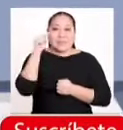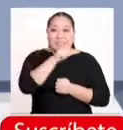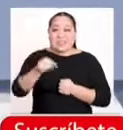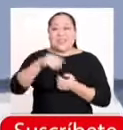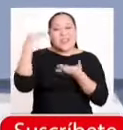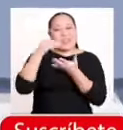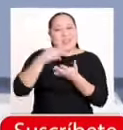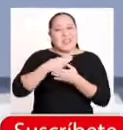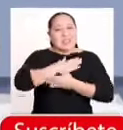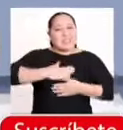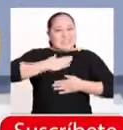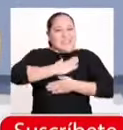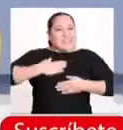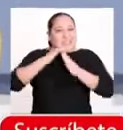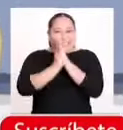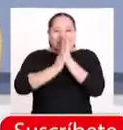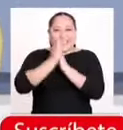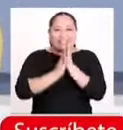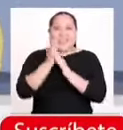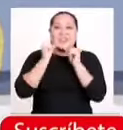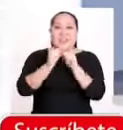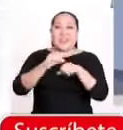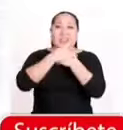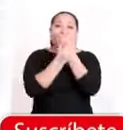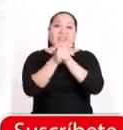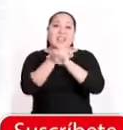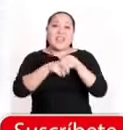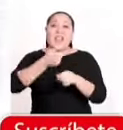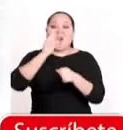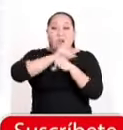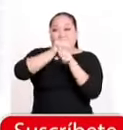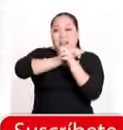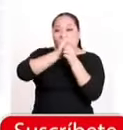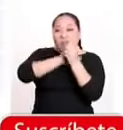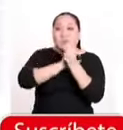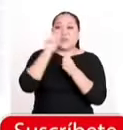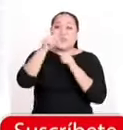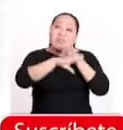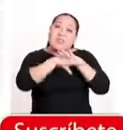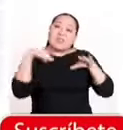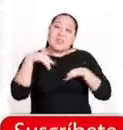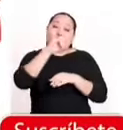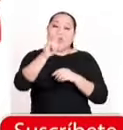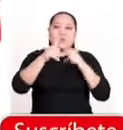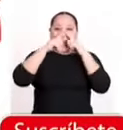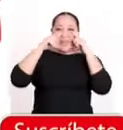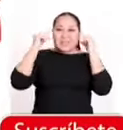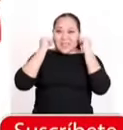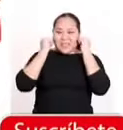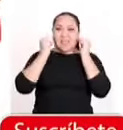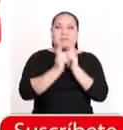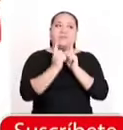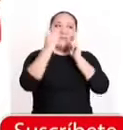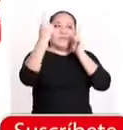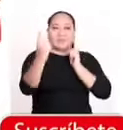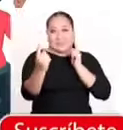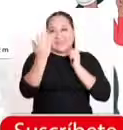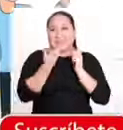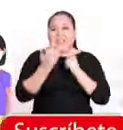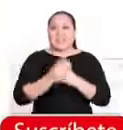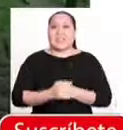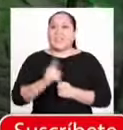así van a estudiar con mucho más ganas. Sigan lavándose las manos con agua y jabón. Y si van a salir, utilicen mascarilla y mantengan la distancia